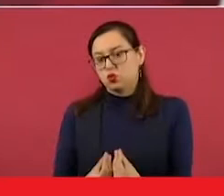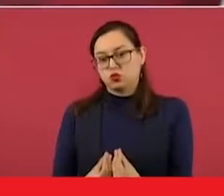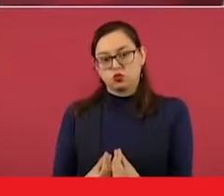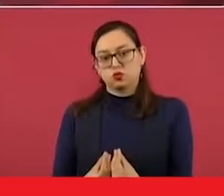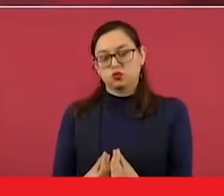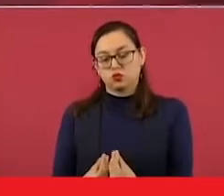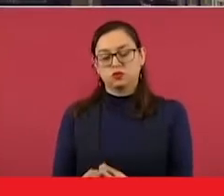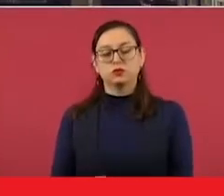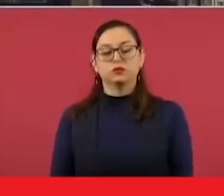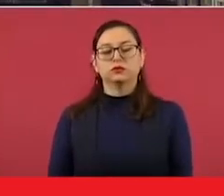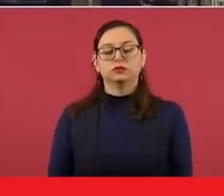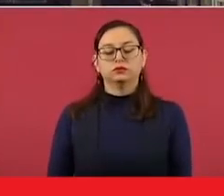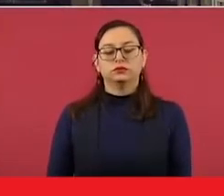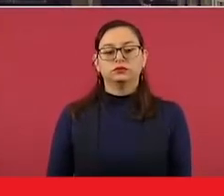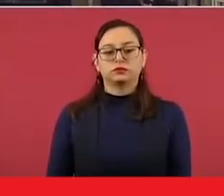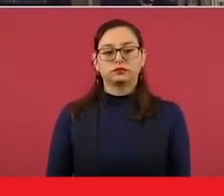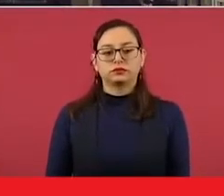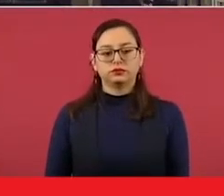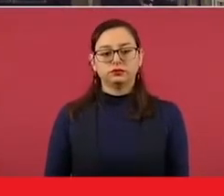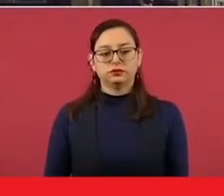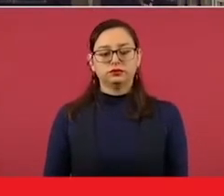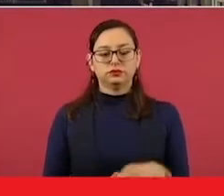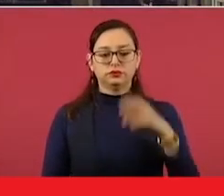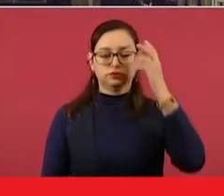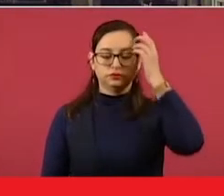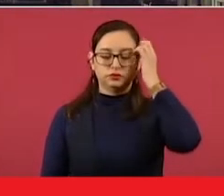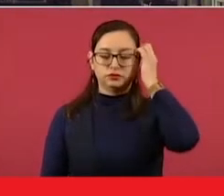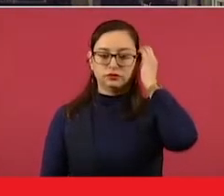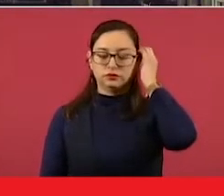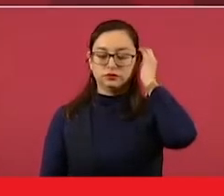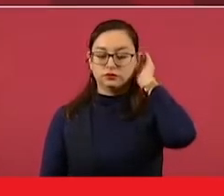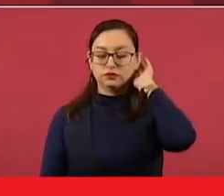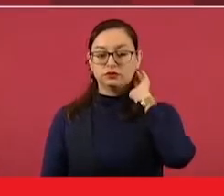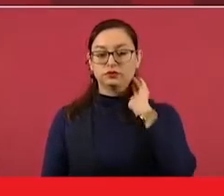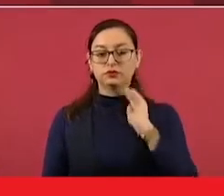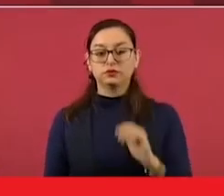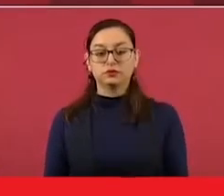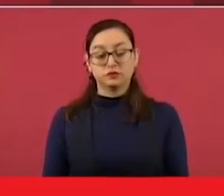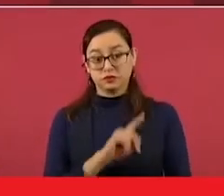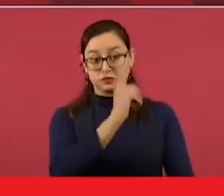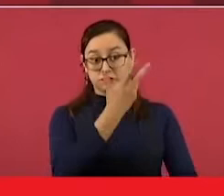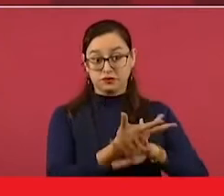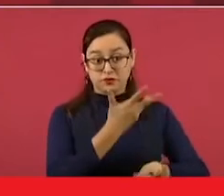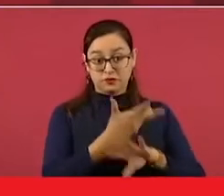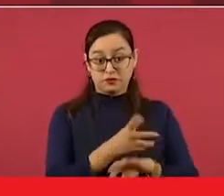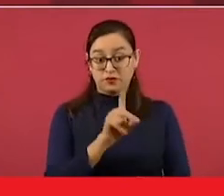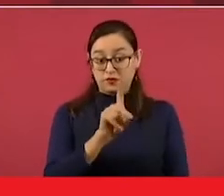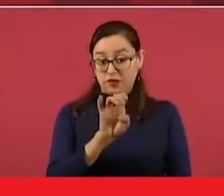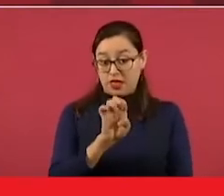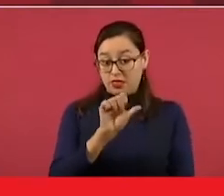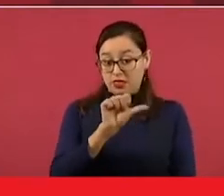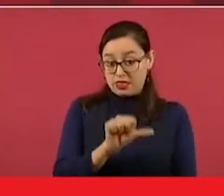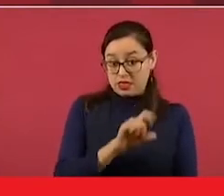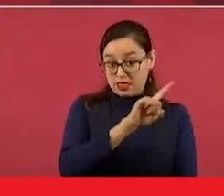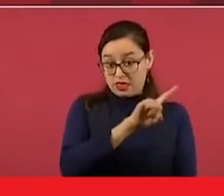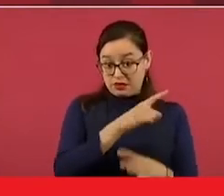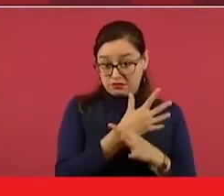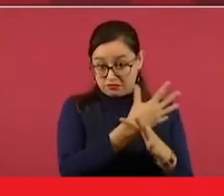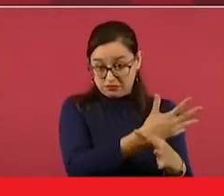en el caso de la participación de la dea como lo señaló